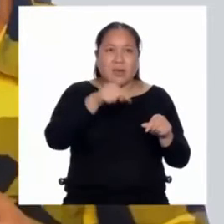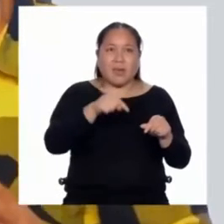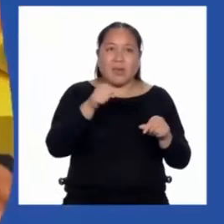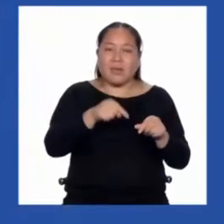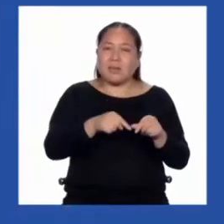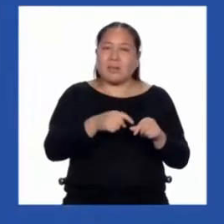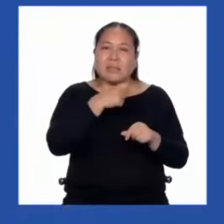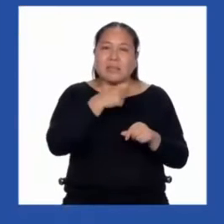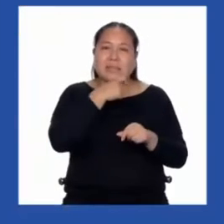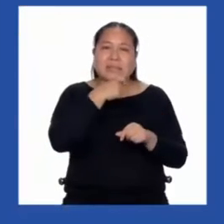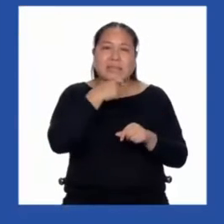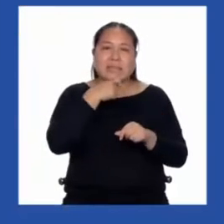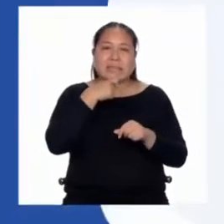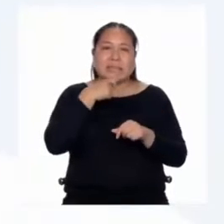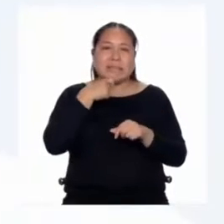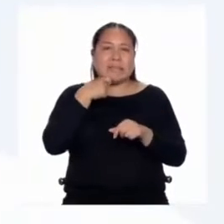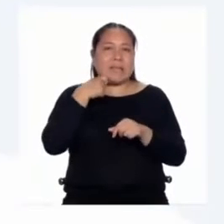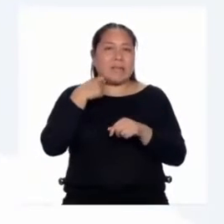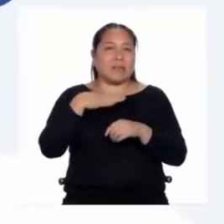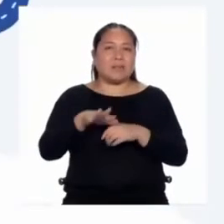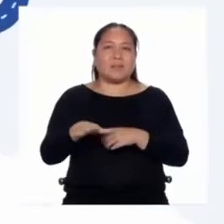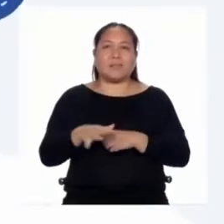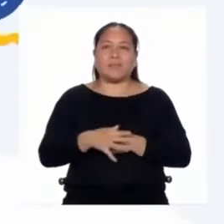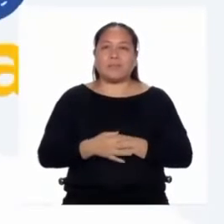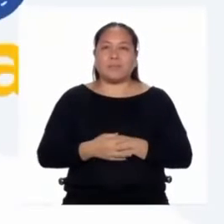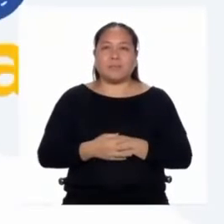a la desertificación.